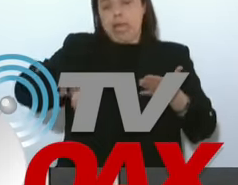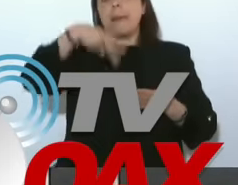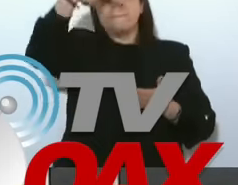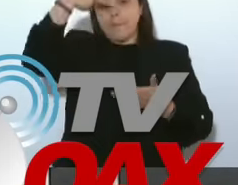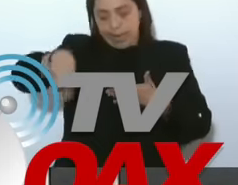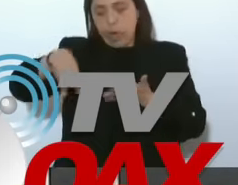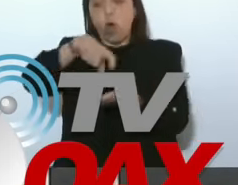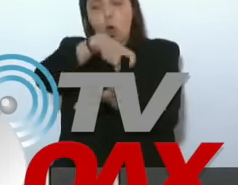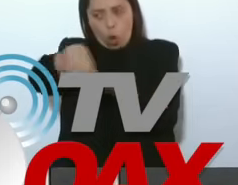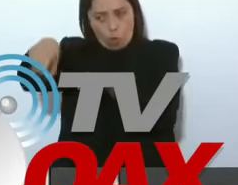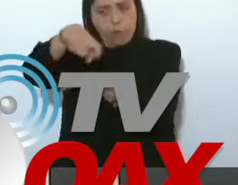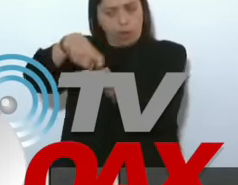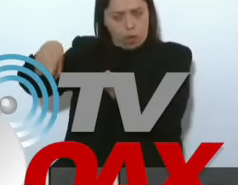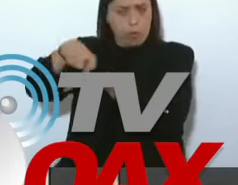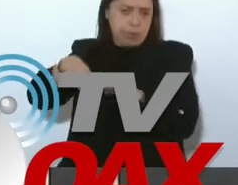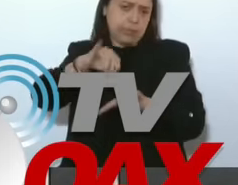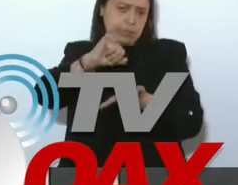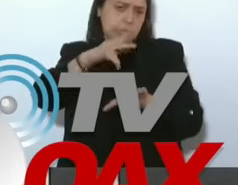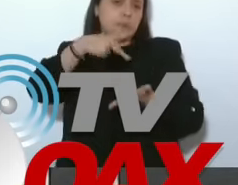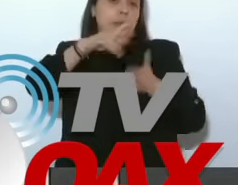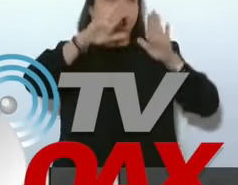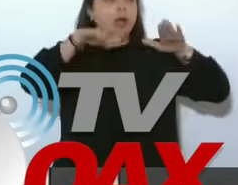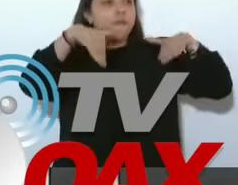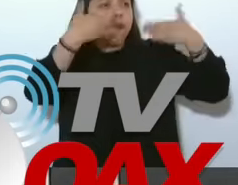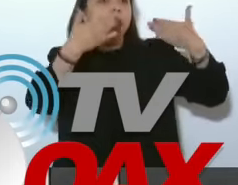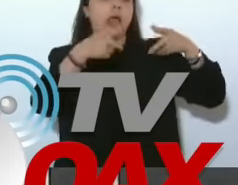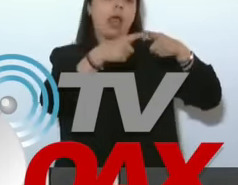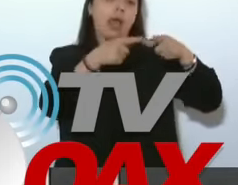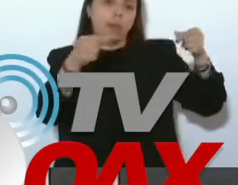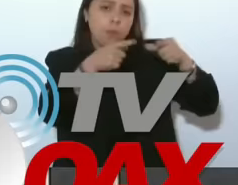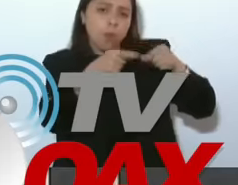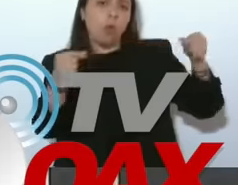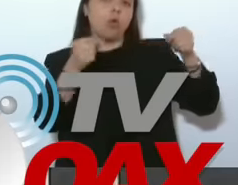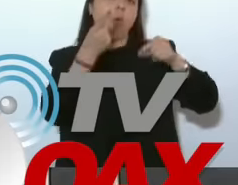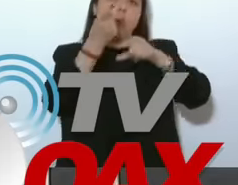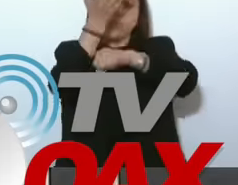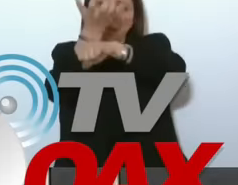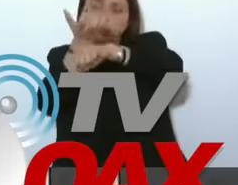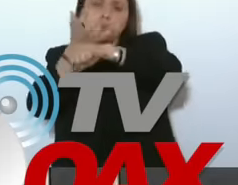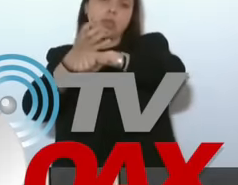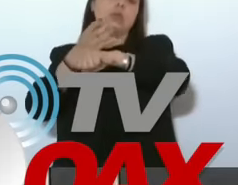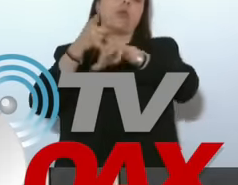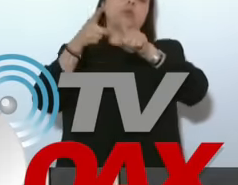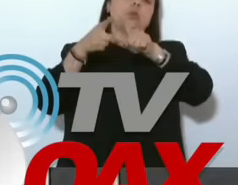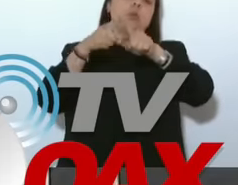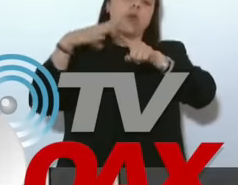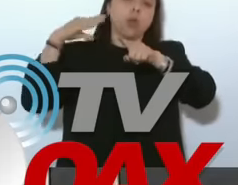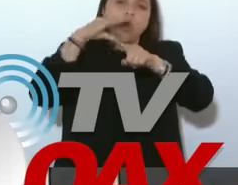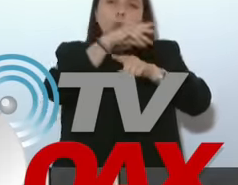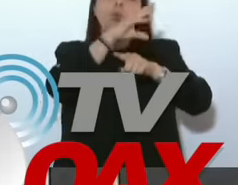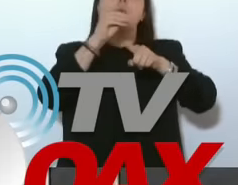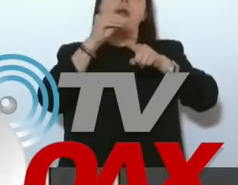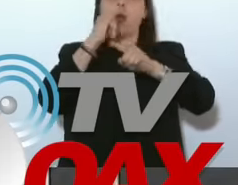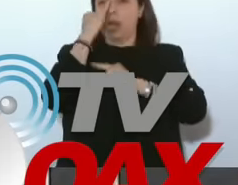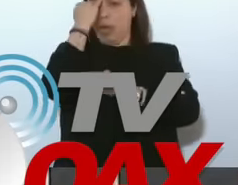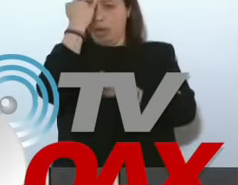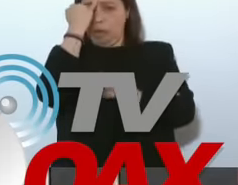en Japón, o en Estados Unidos, o en Cuba, o en la India, o en cualquier